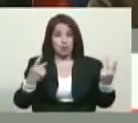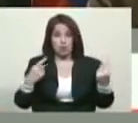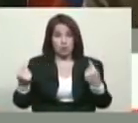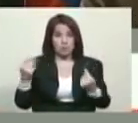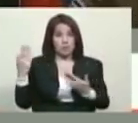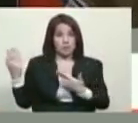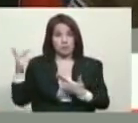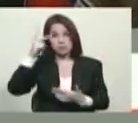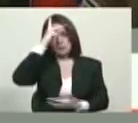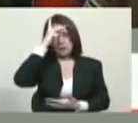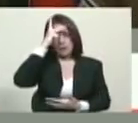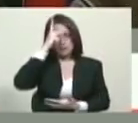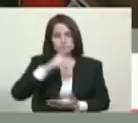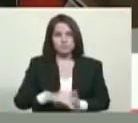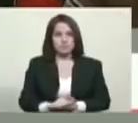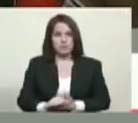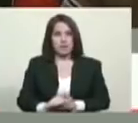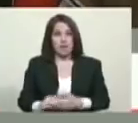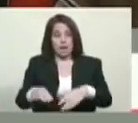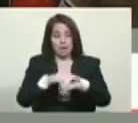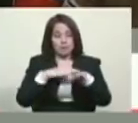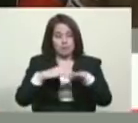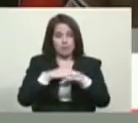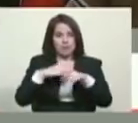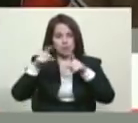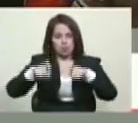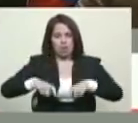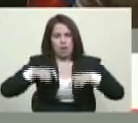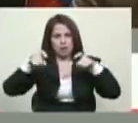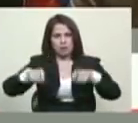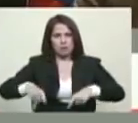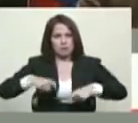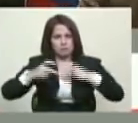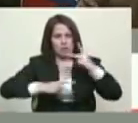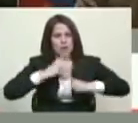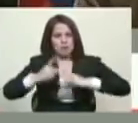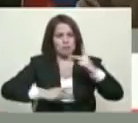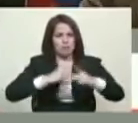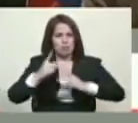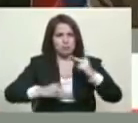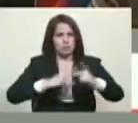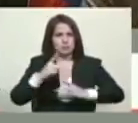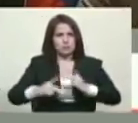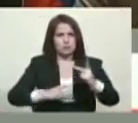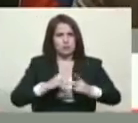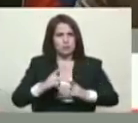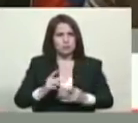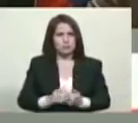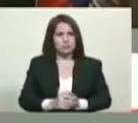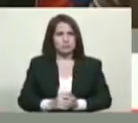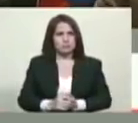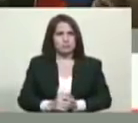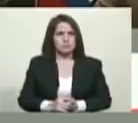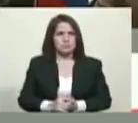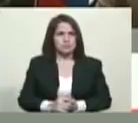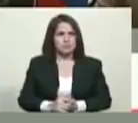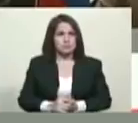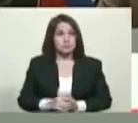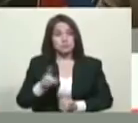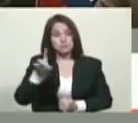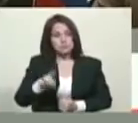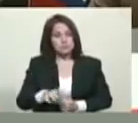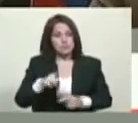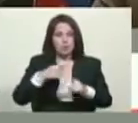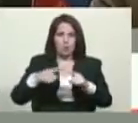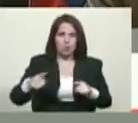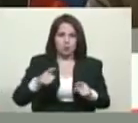El Aissami, y el ministro de Agricultura y Tierras Productivas, Wilmar Castro, así como de diversas